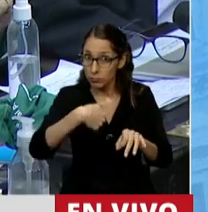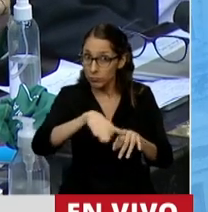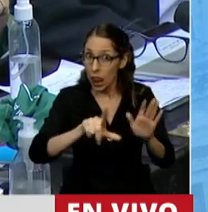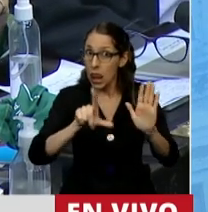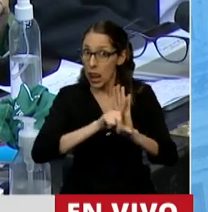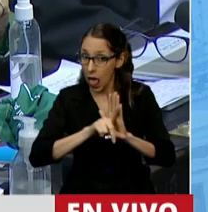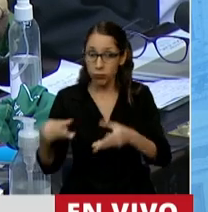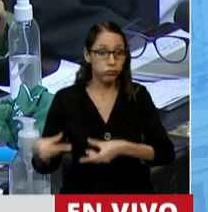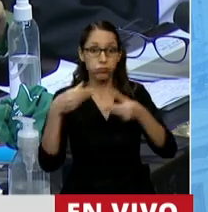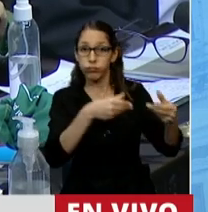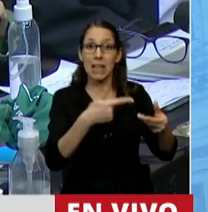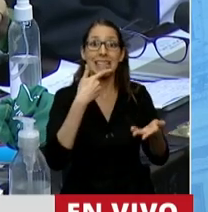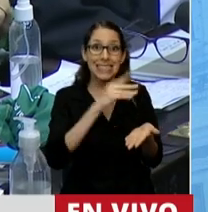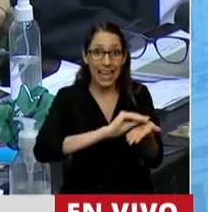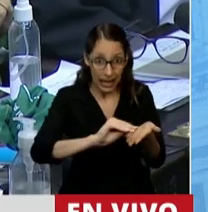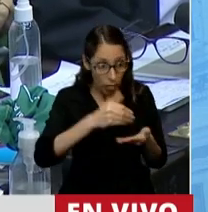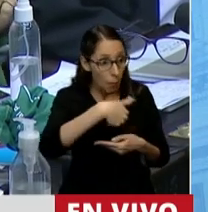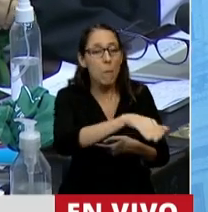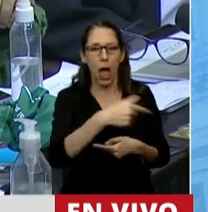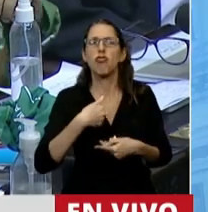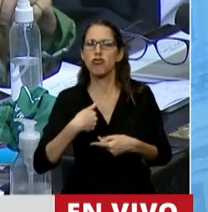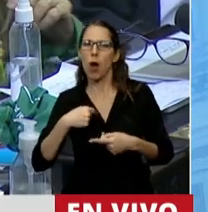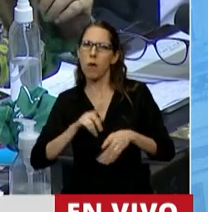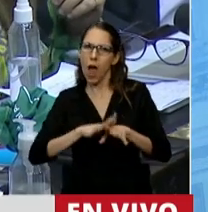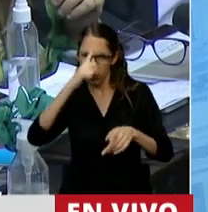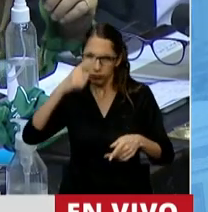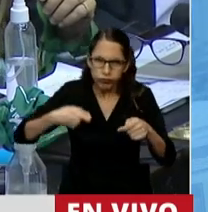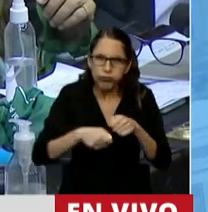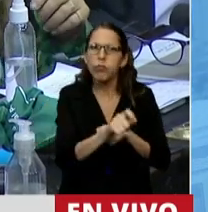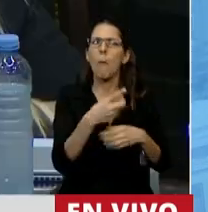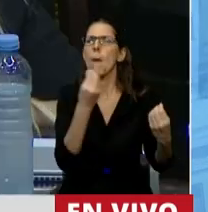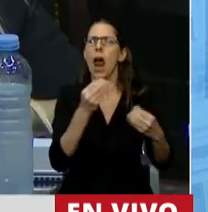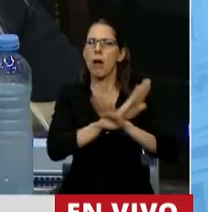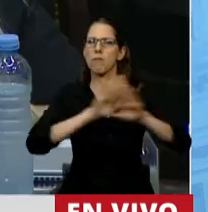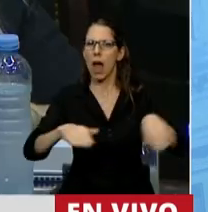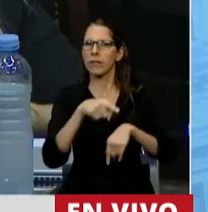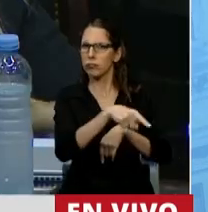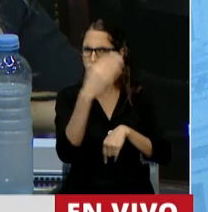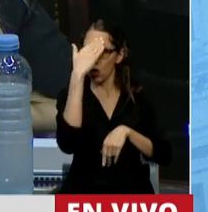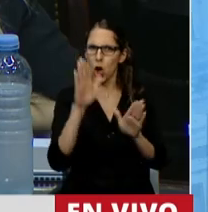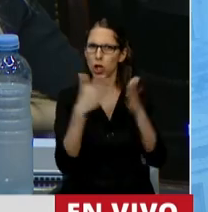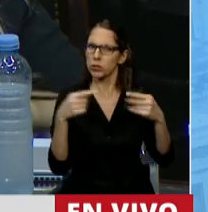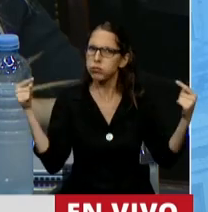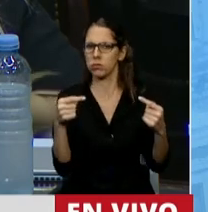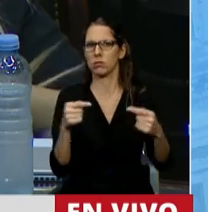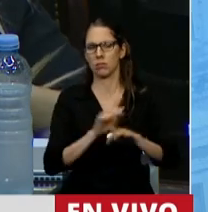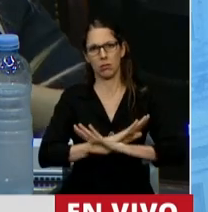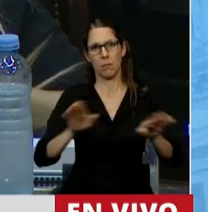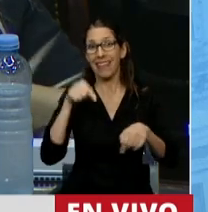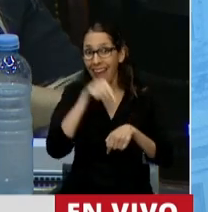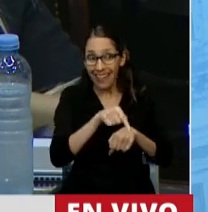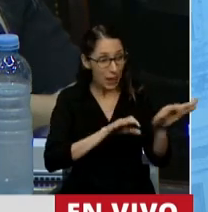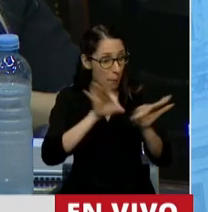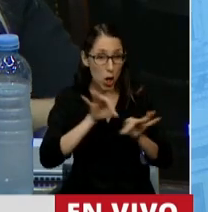en el Senado, actuar judicialmente para declararlo inconstitucional. Ir y hacer lo que hay que hacer, porque la verdad que esto es absolutamente